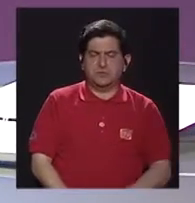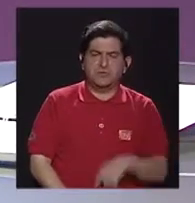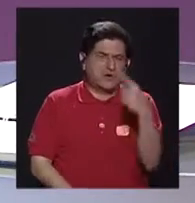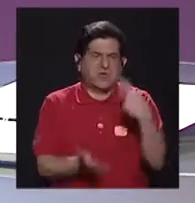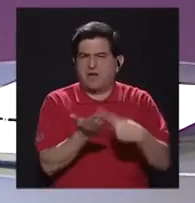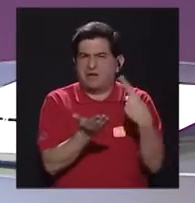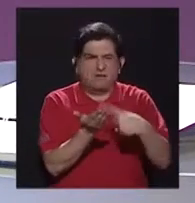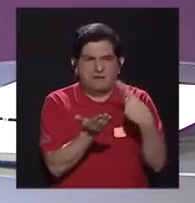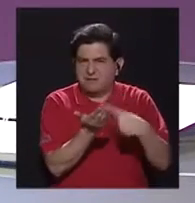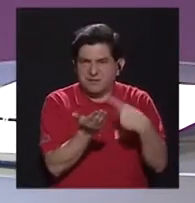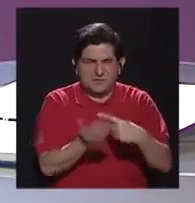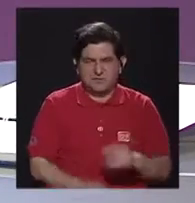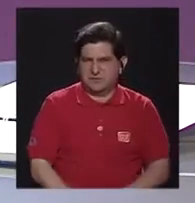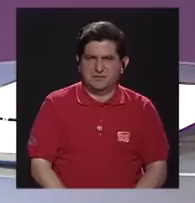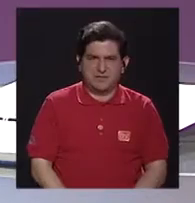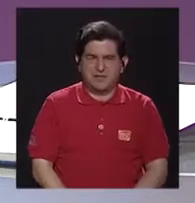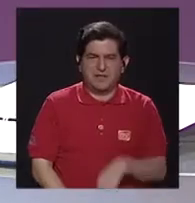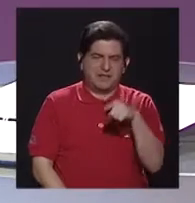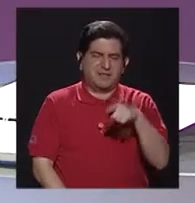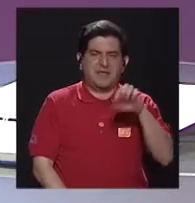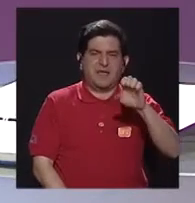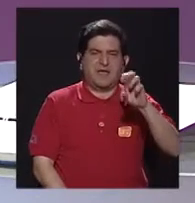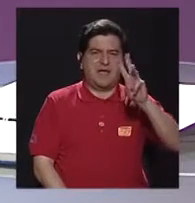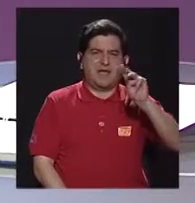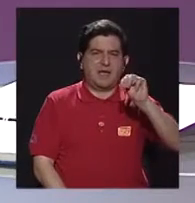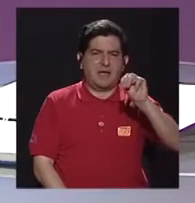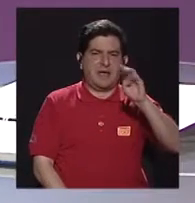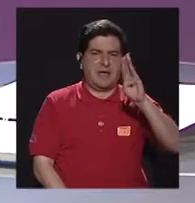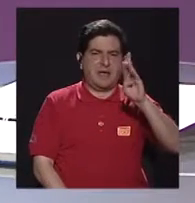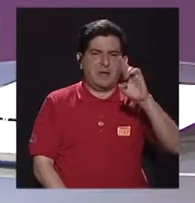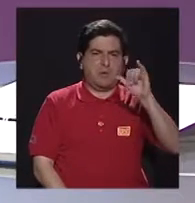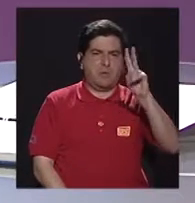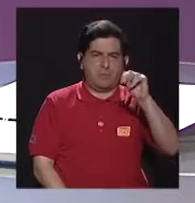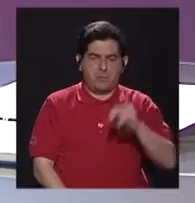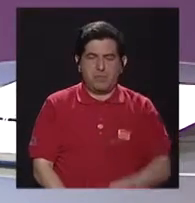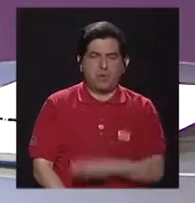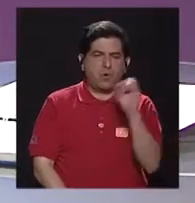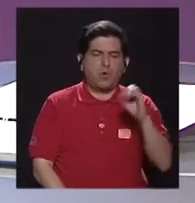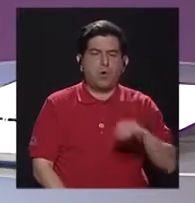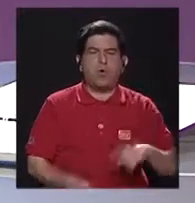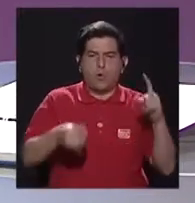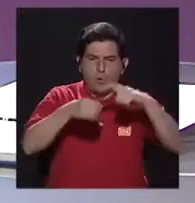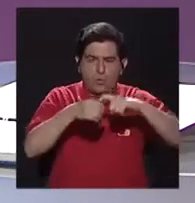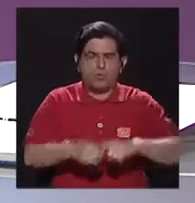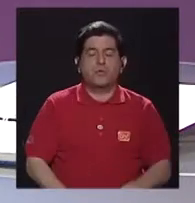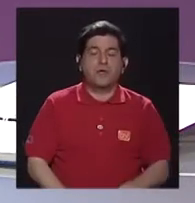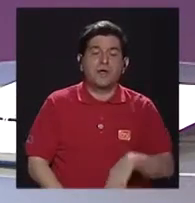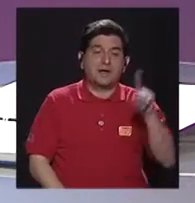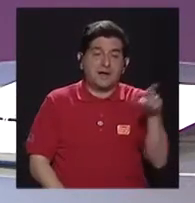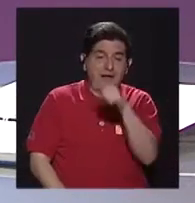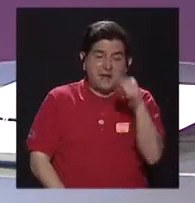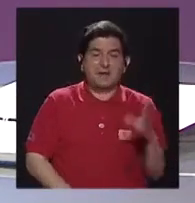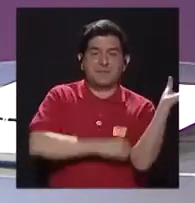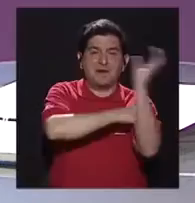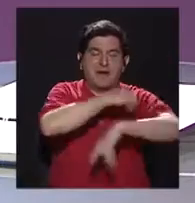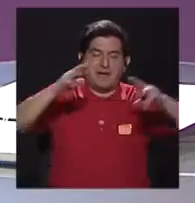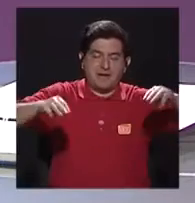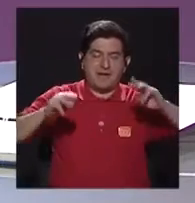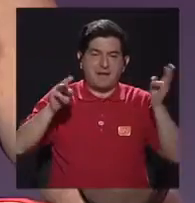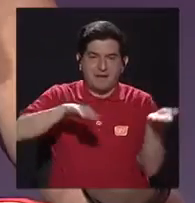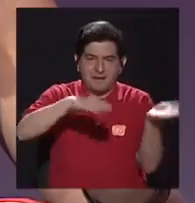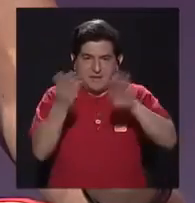discutía de embriones o de óvulos fecundados. De lo que se discutía era de eliminar la pena de muerte. Por